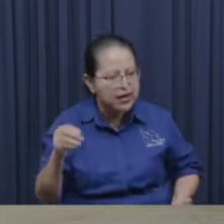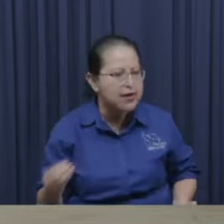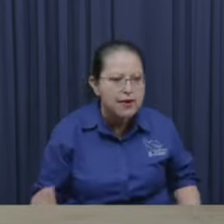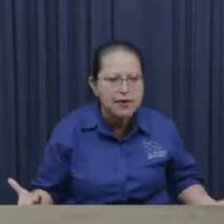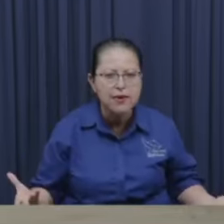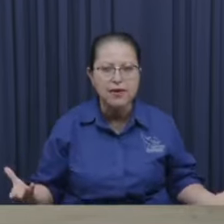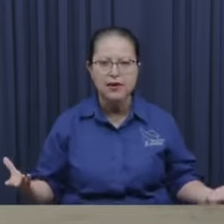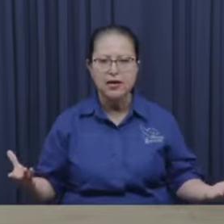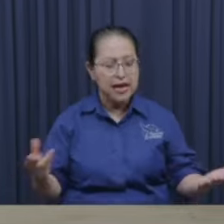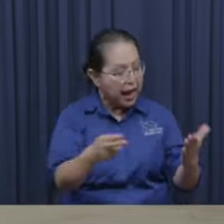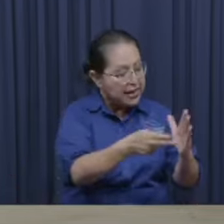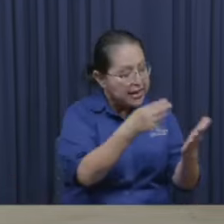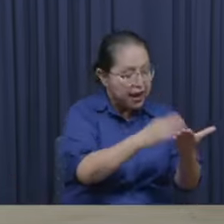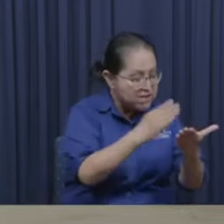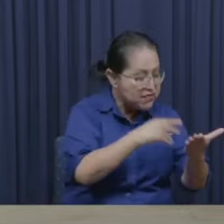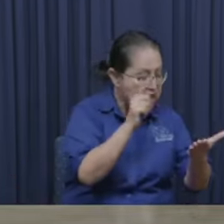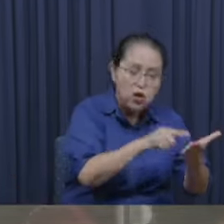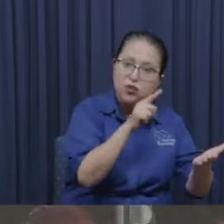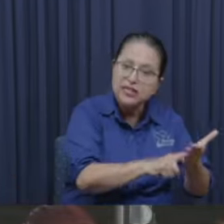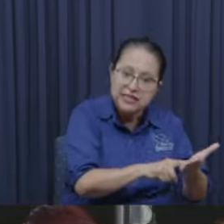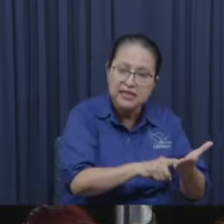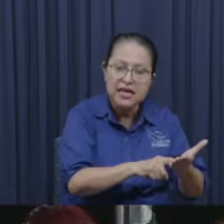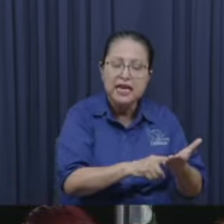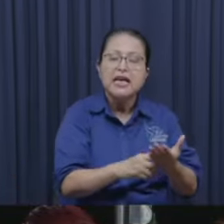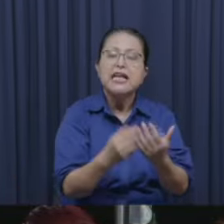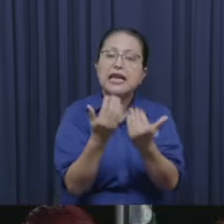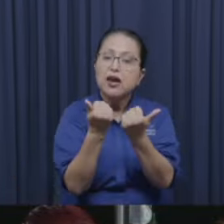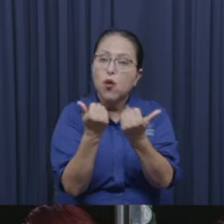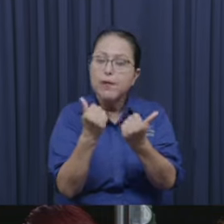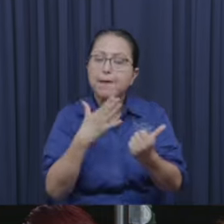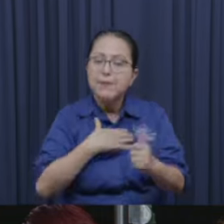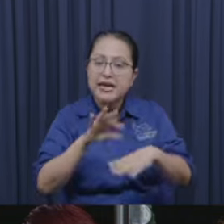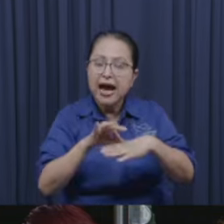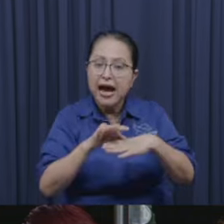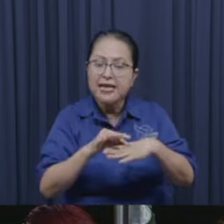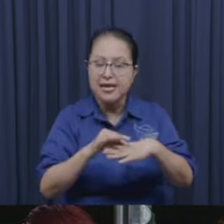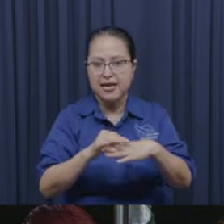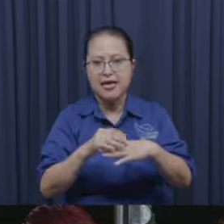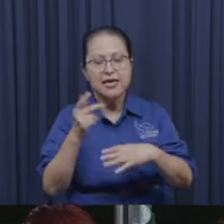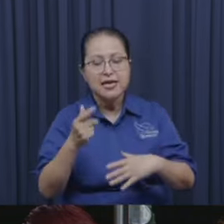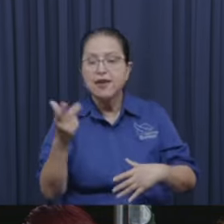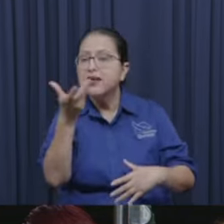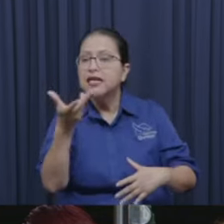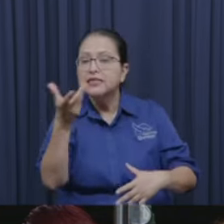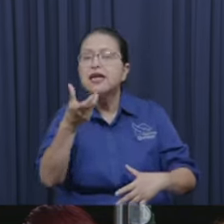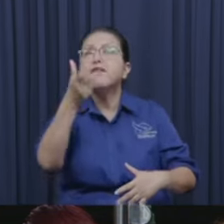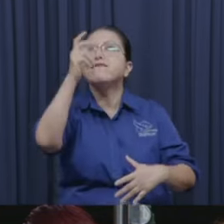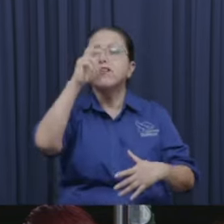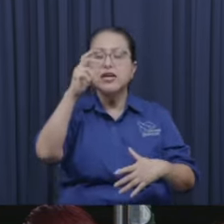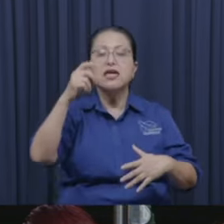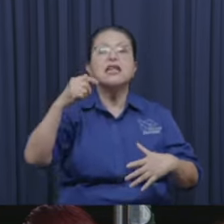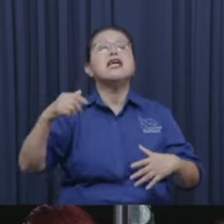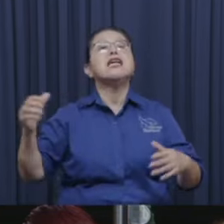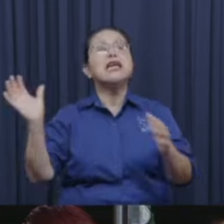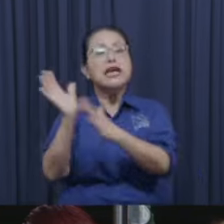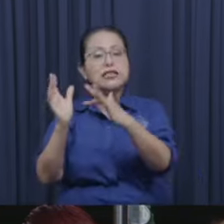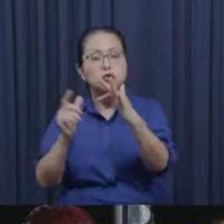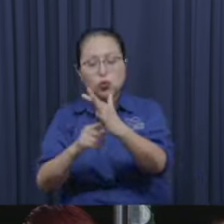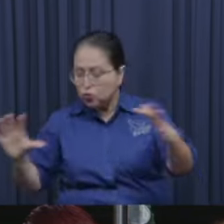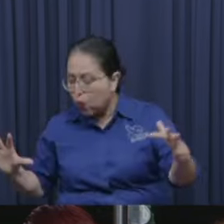Porque el versículo el que come mi carne y mi sangre permanece en mí y yo en él Entonces qué es lo que pasa bueno a